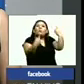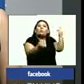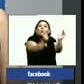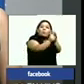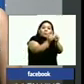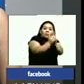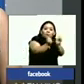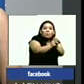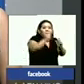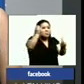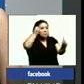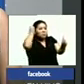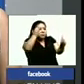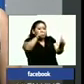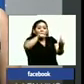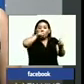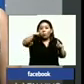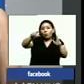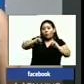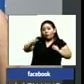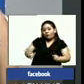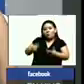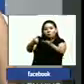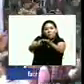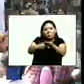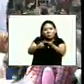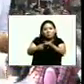críticas Al gobierno En disputa